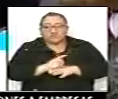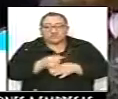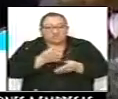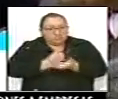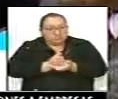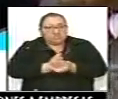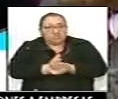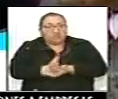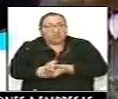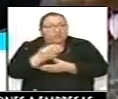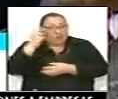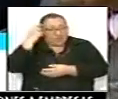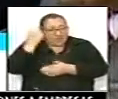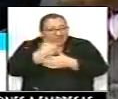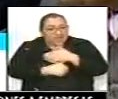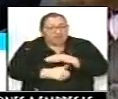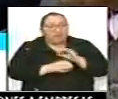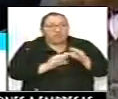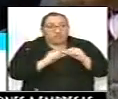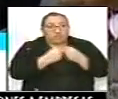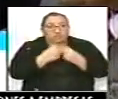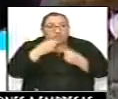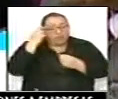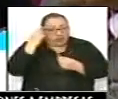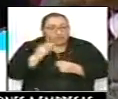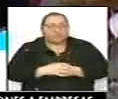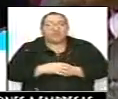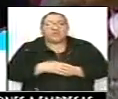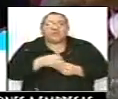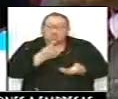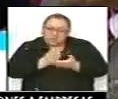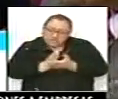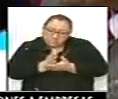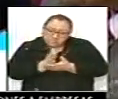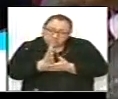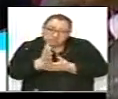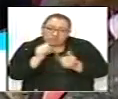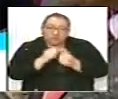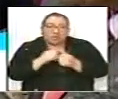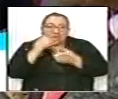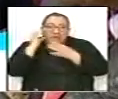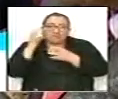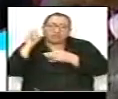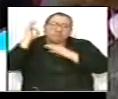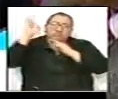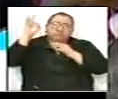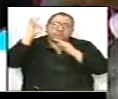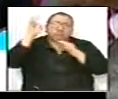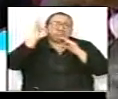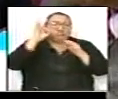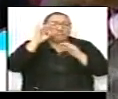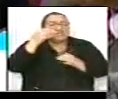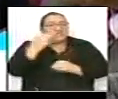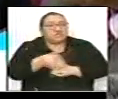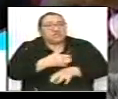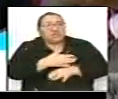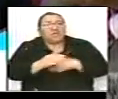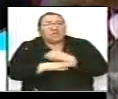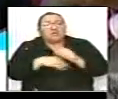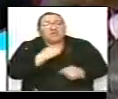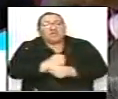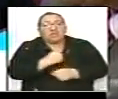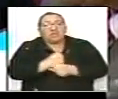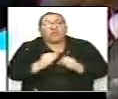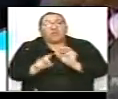carrera política dentro de los mismos. Desarrollaban sus actividades de campaña y proselitismo fundamentalmente en base al